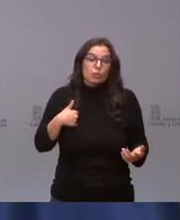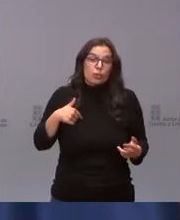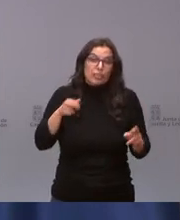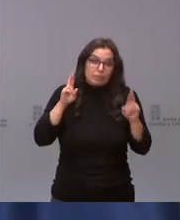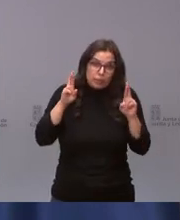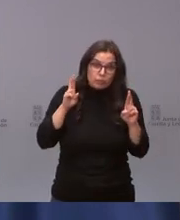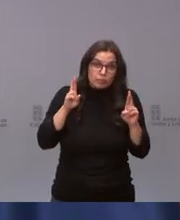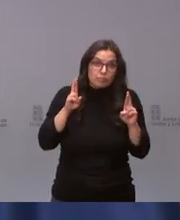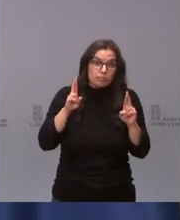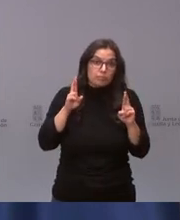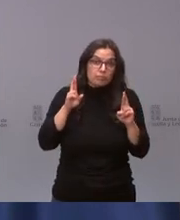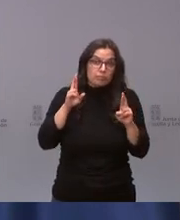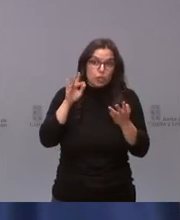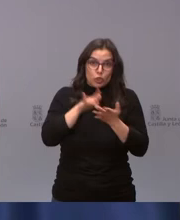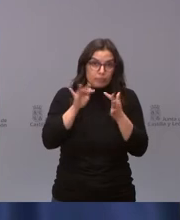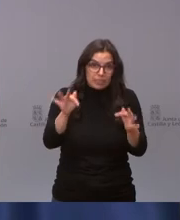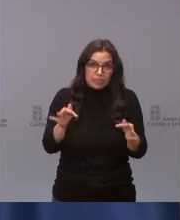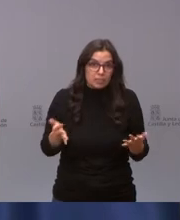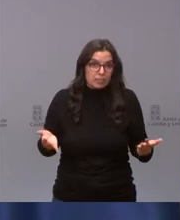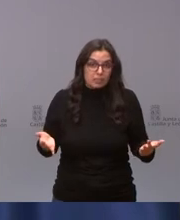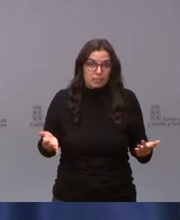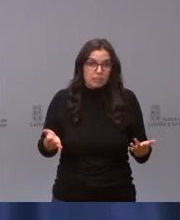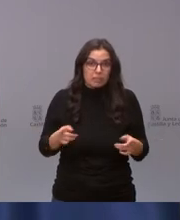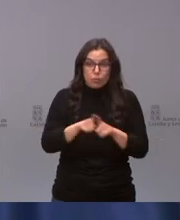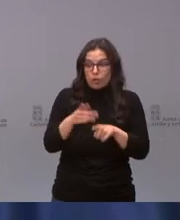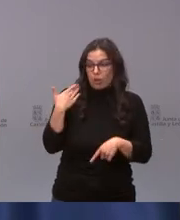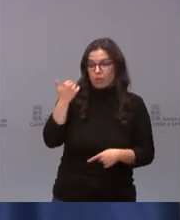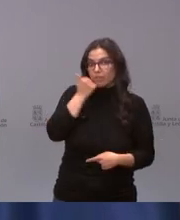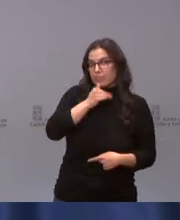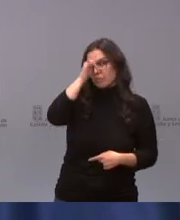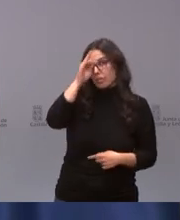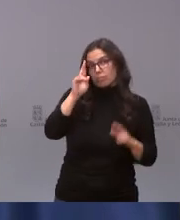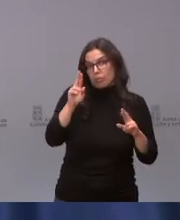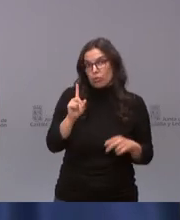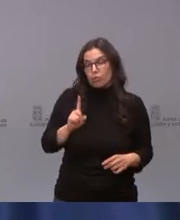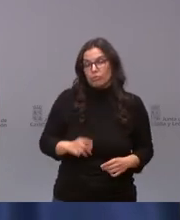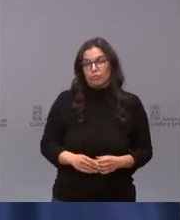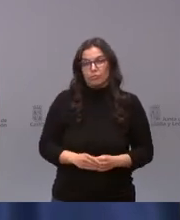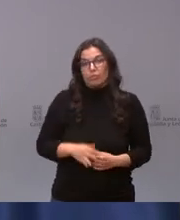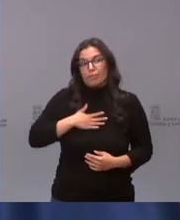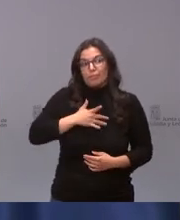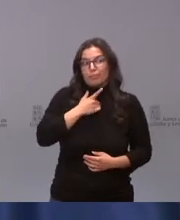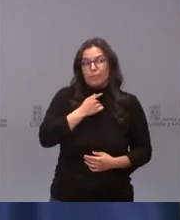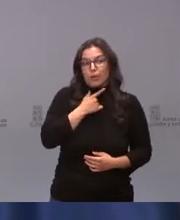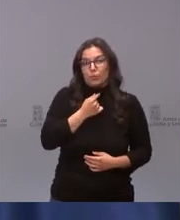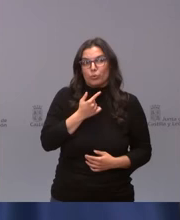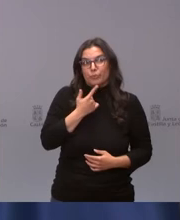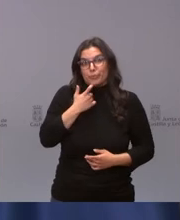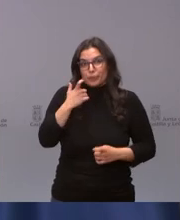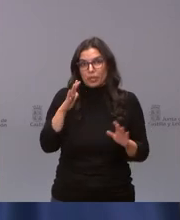espero que no ocurra lo que ha ocurrido el anterior. A mí me gustaría que